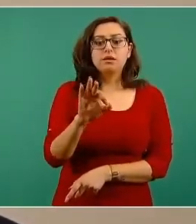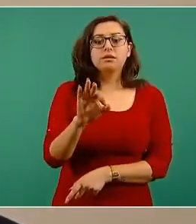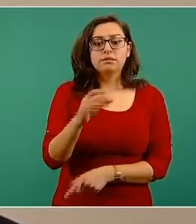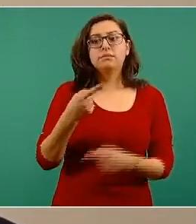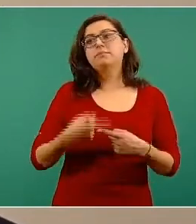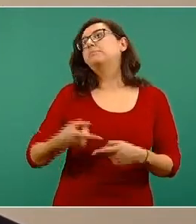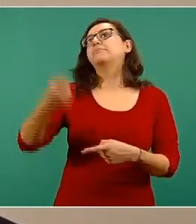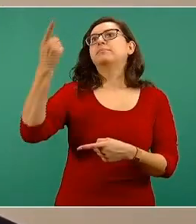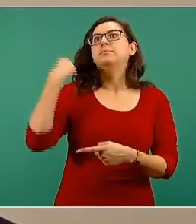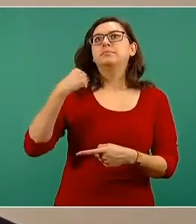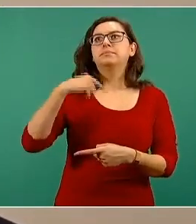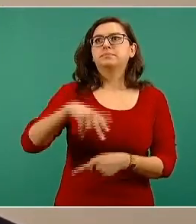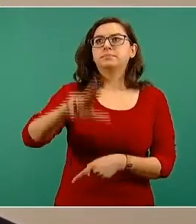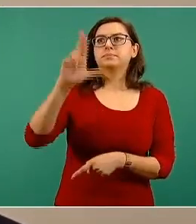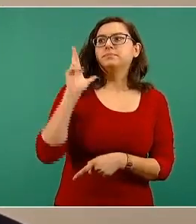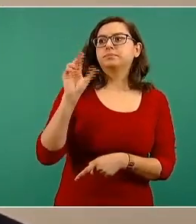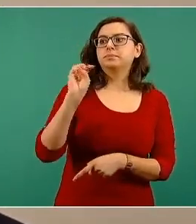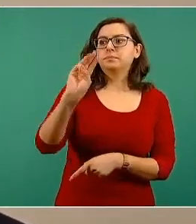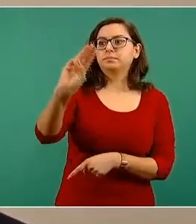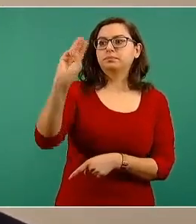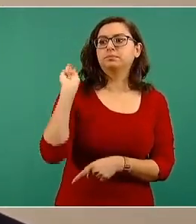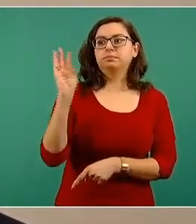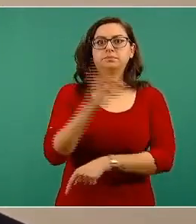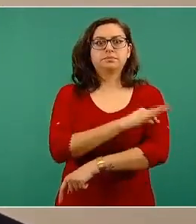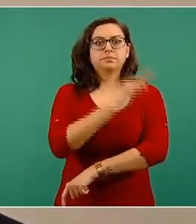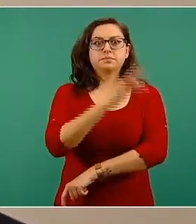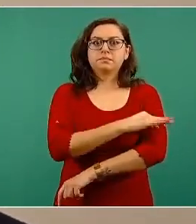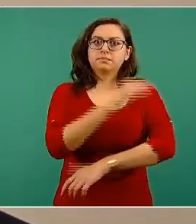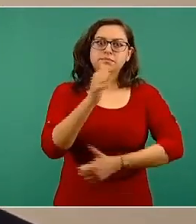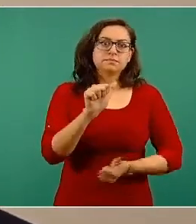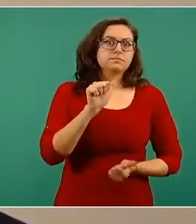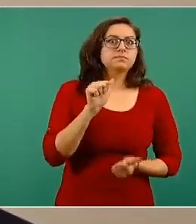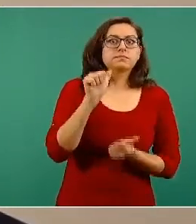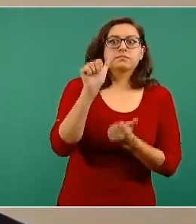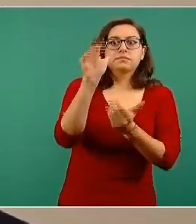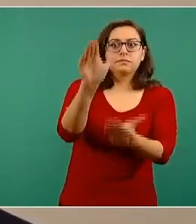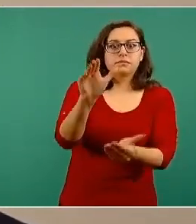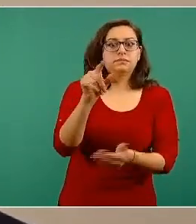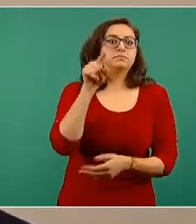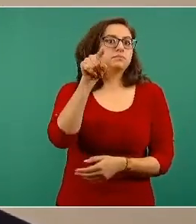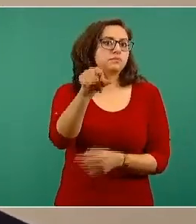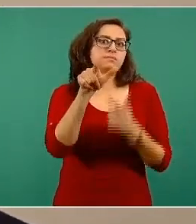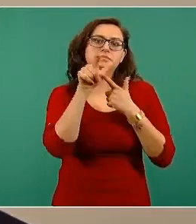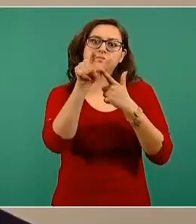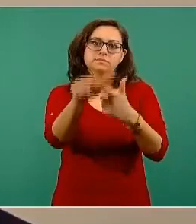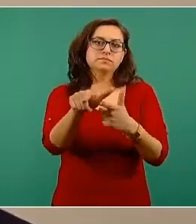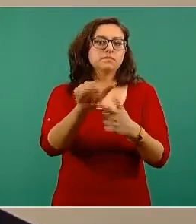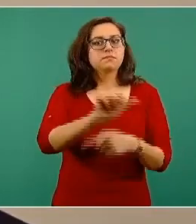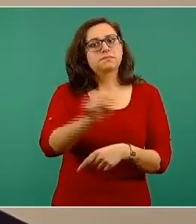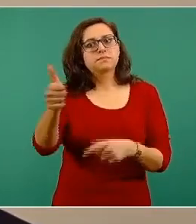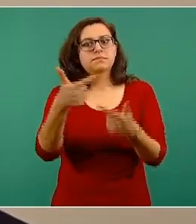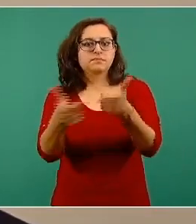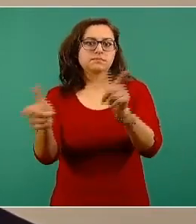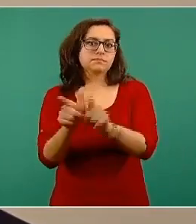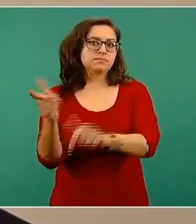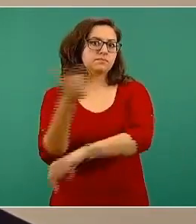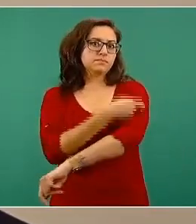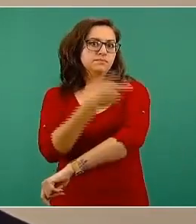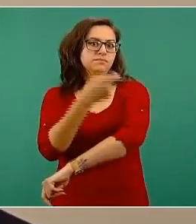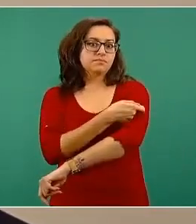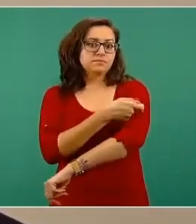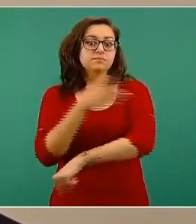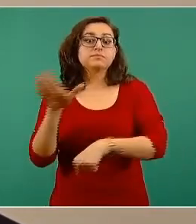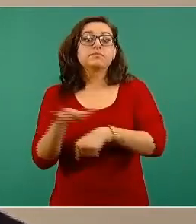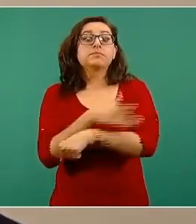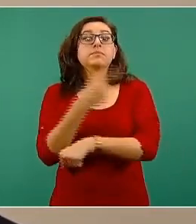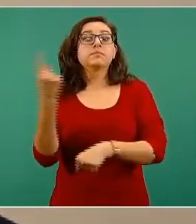el miércoles de la semana pasada de la vacuna Pfizer-BioNTech, continuar con este grupo. Pero entonces recordemos que esto apenas